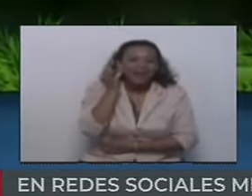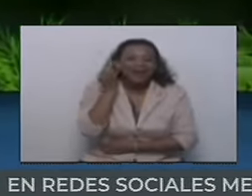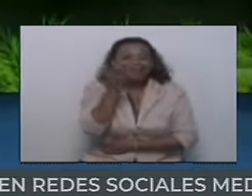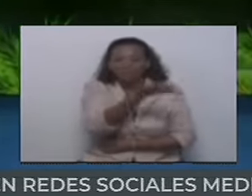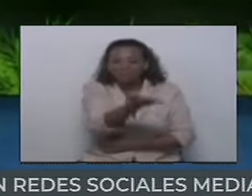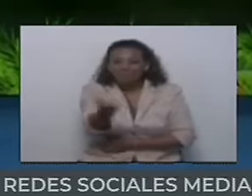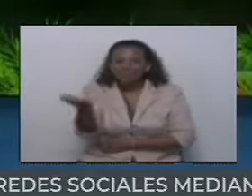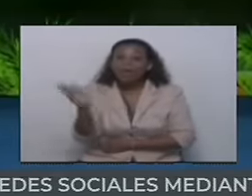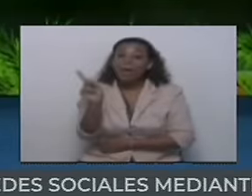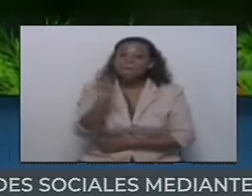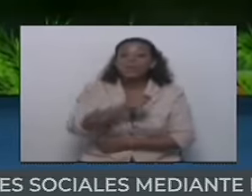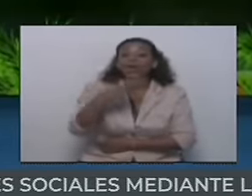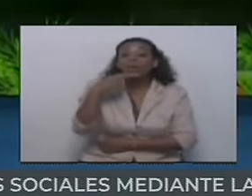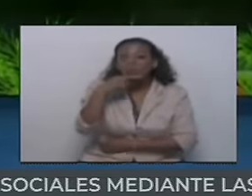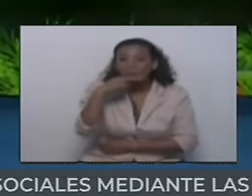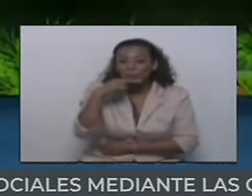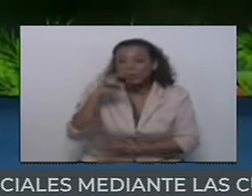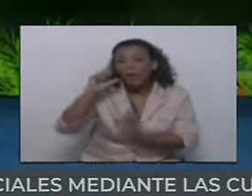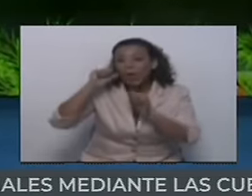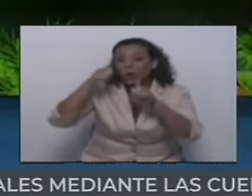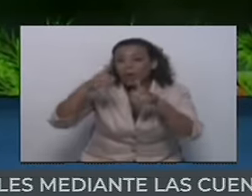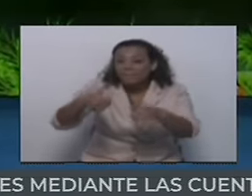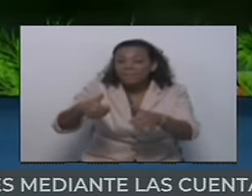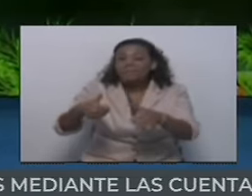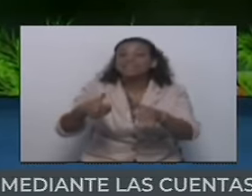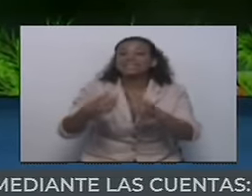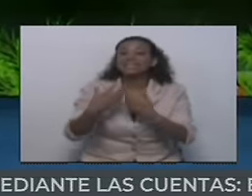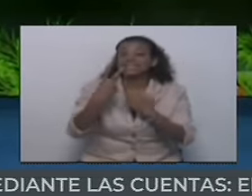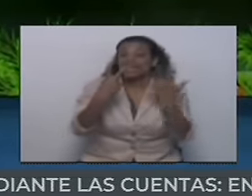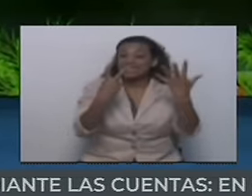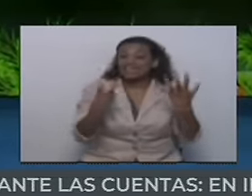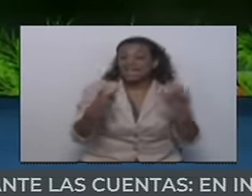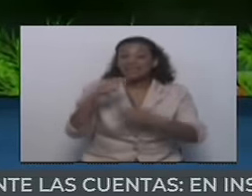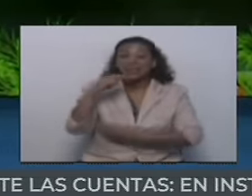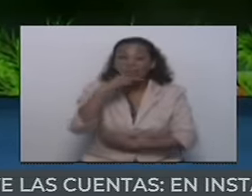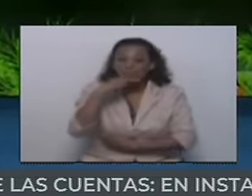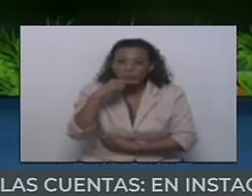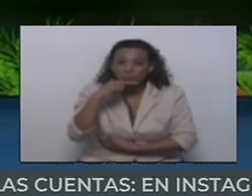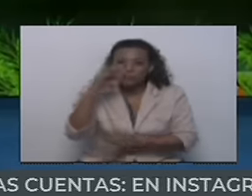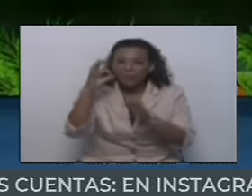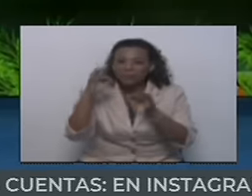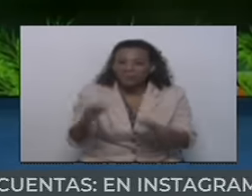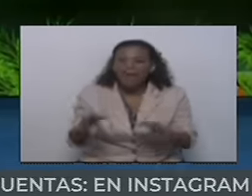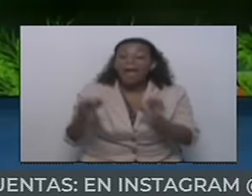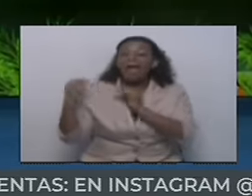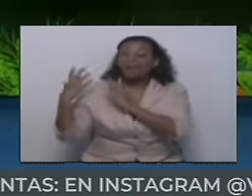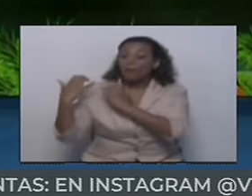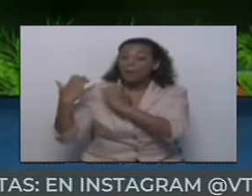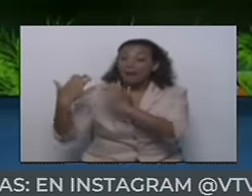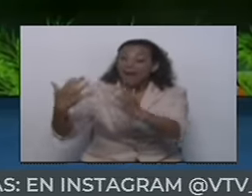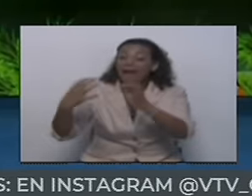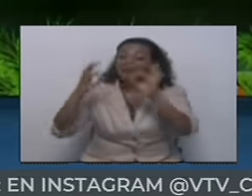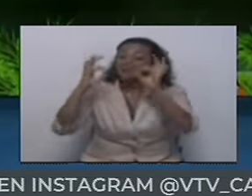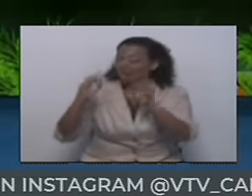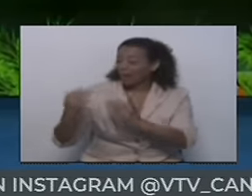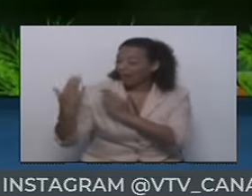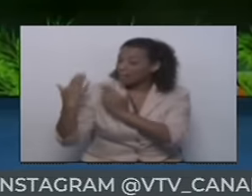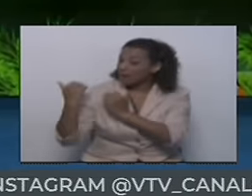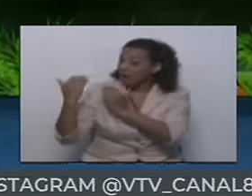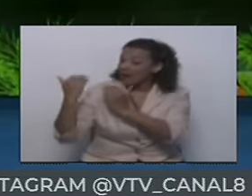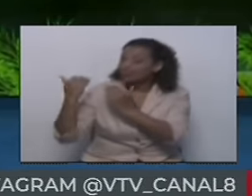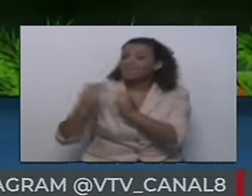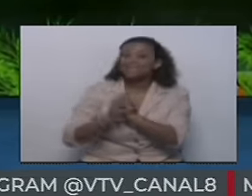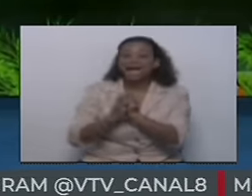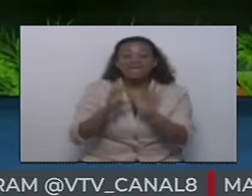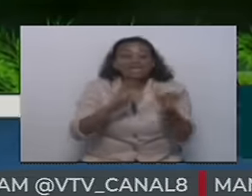Mes de octubre, llegó octubre, siempre lleno de esperanzas ya. La